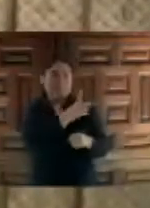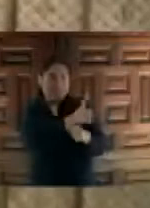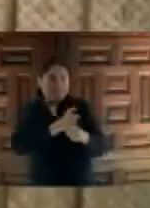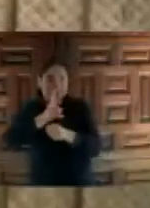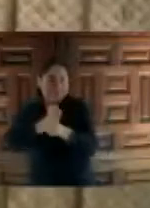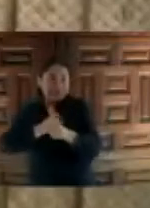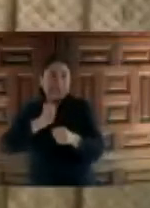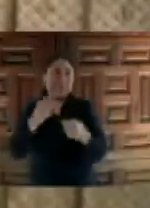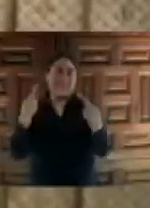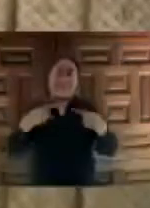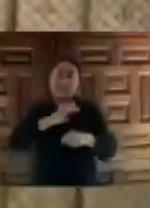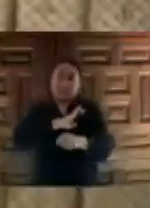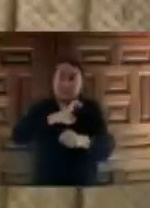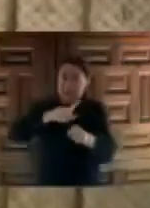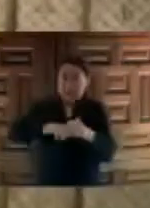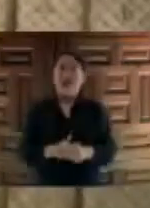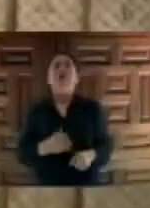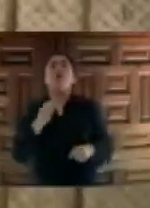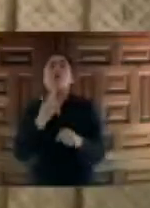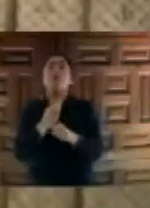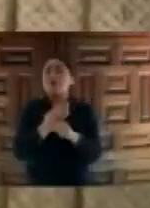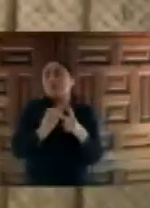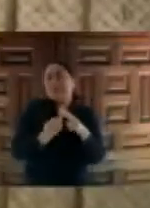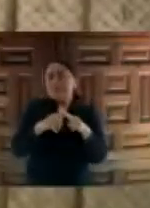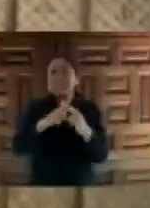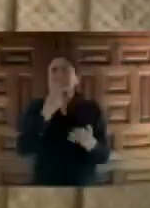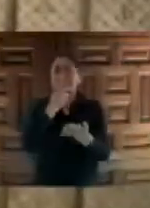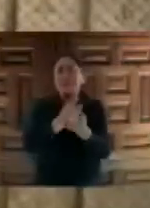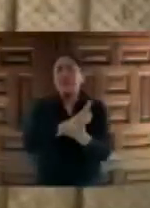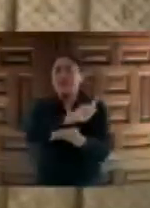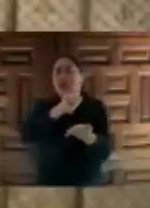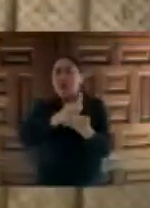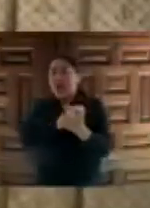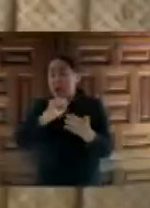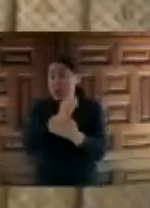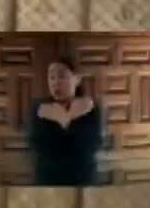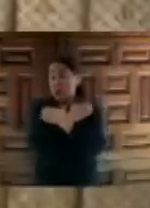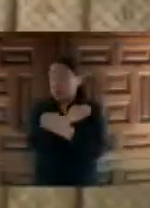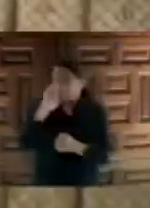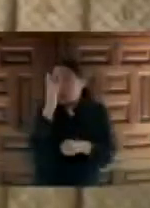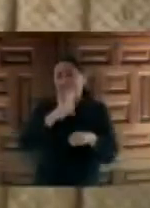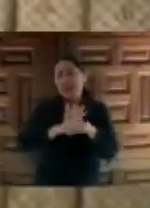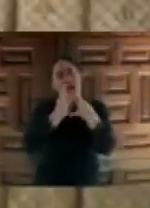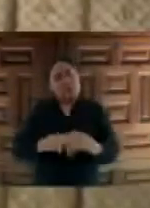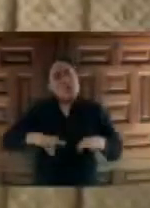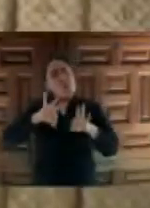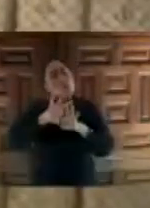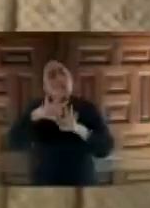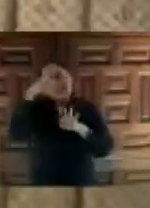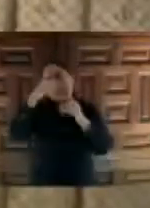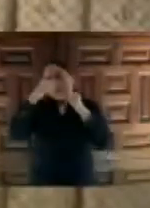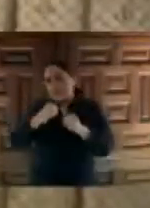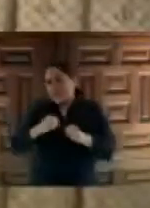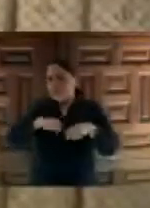especiales, iniciamos afirmando que el marco legal de la educación superior es fundamental para establecer los